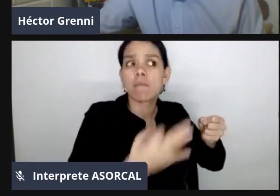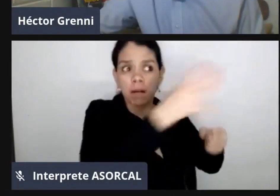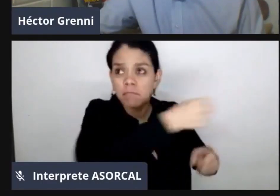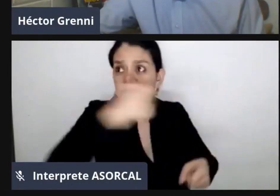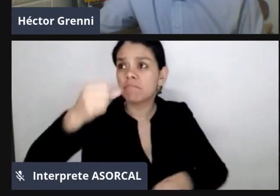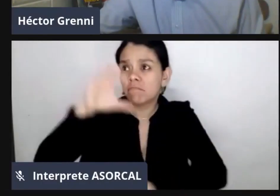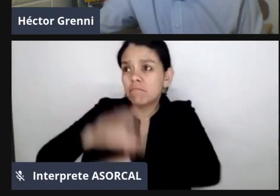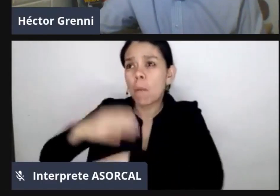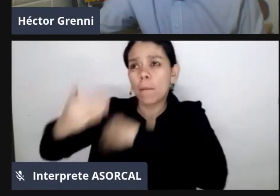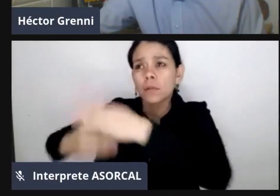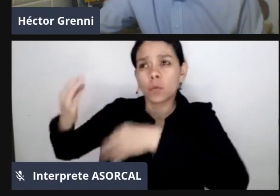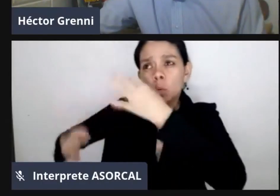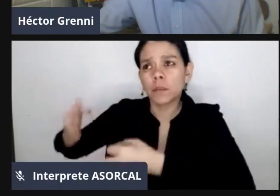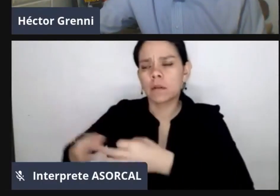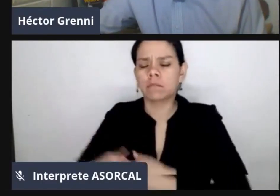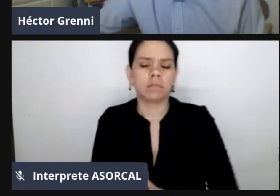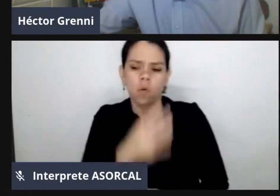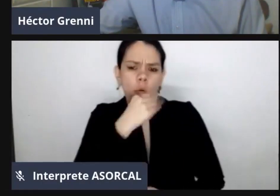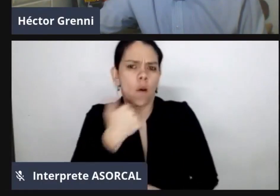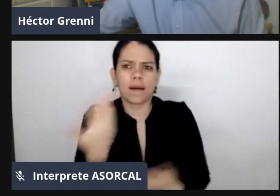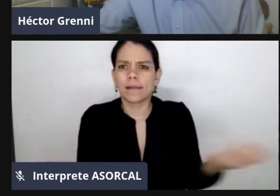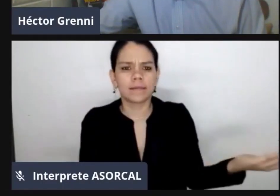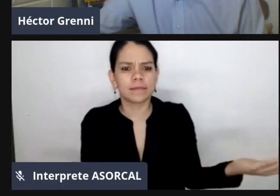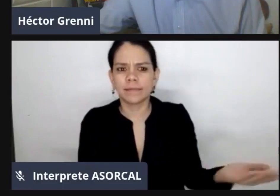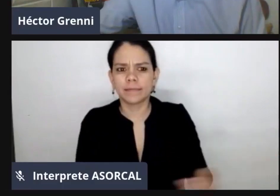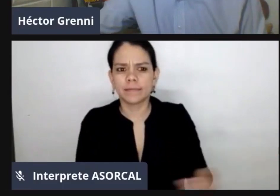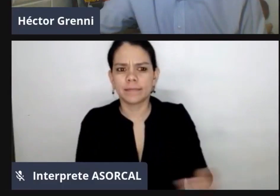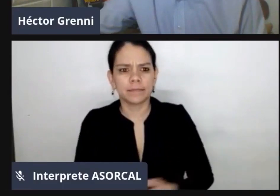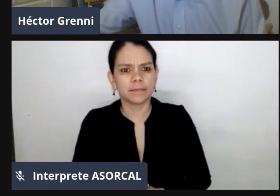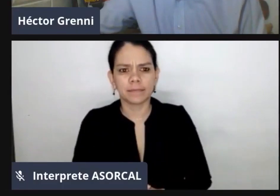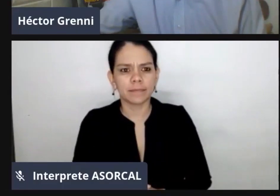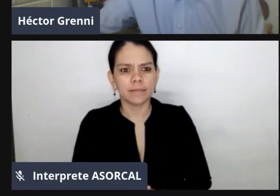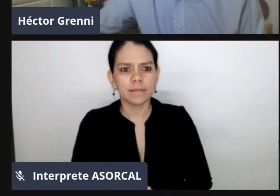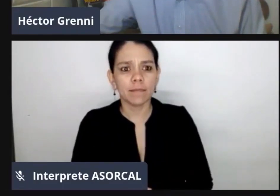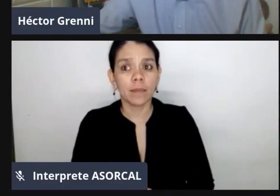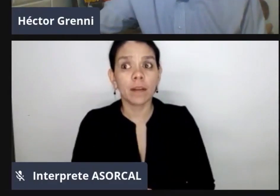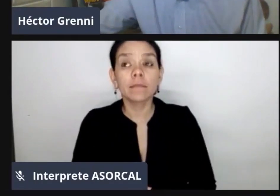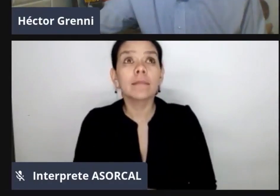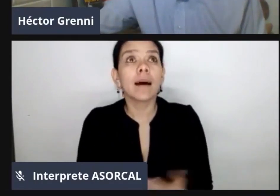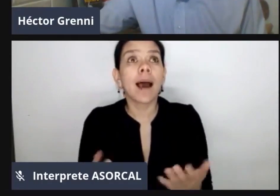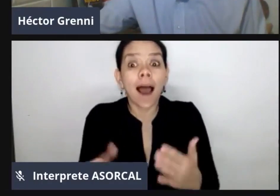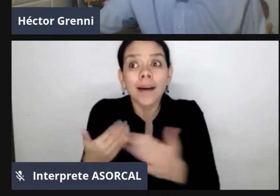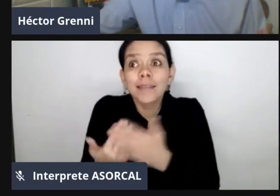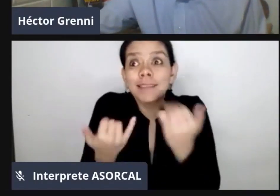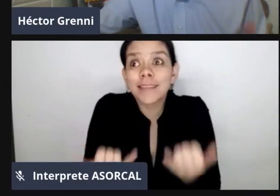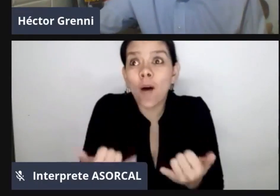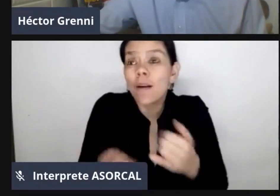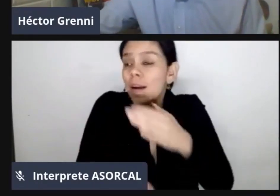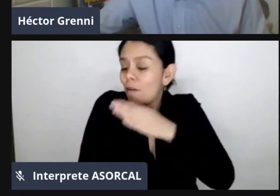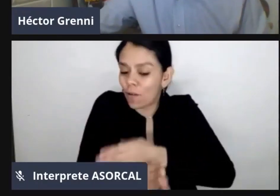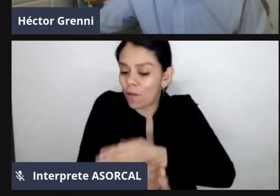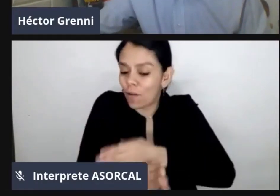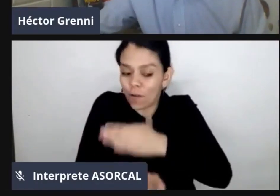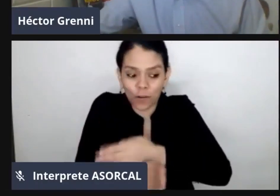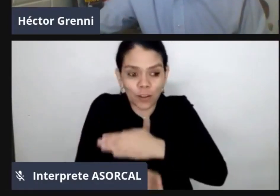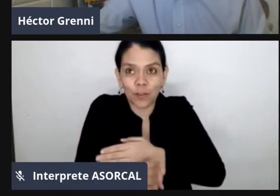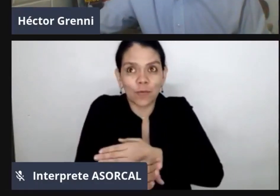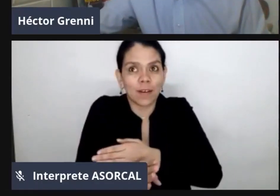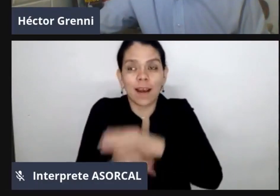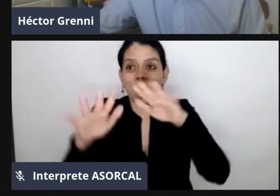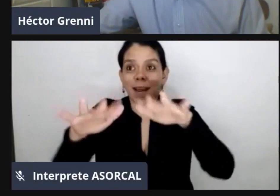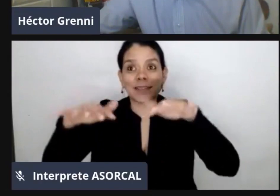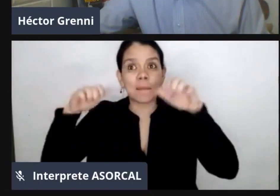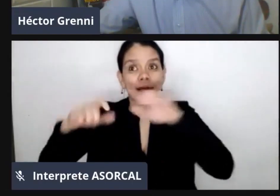De hecho, todavía ahora hay personas en la Asamblea Legislativa, o sea, son diputados de la Nación elegidos